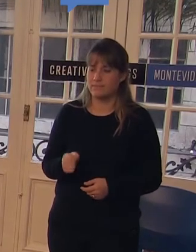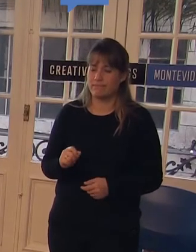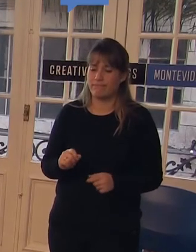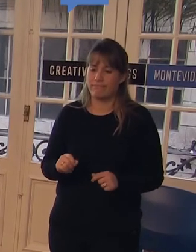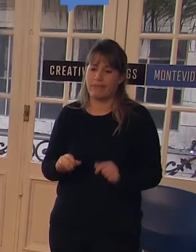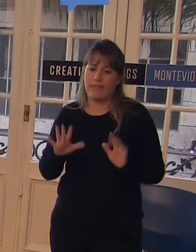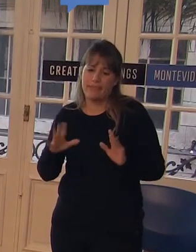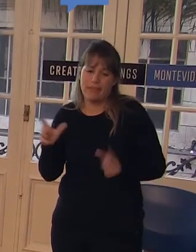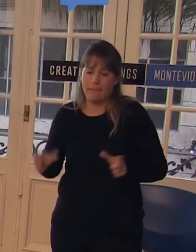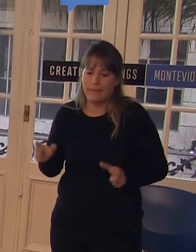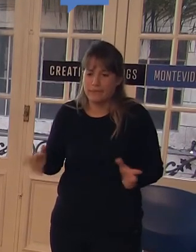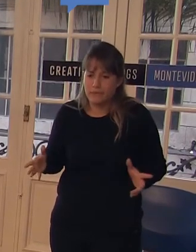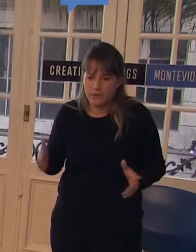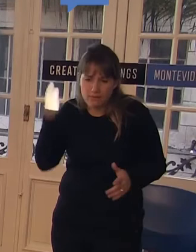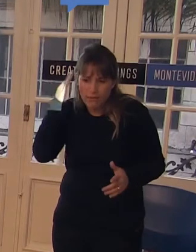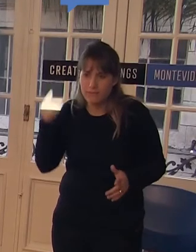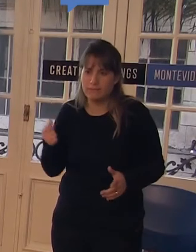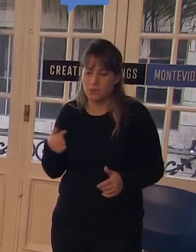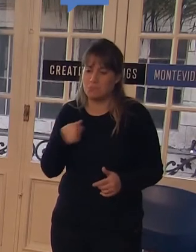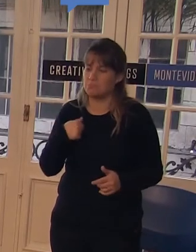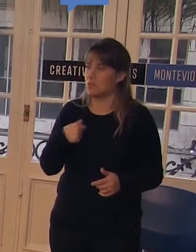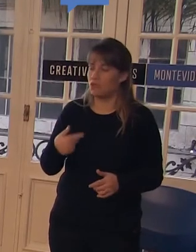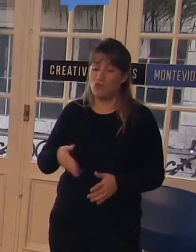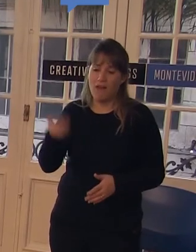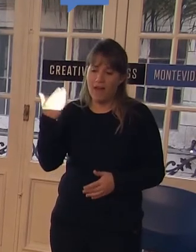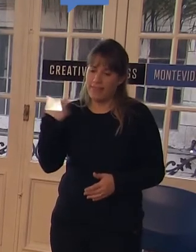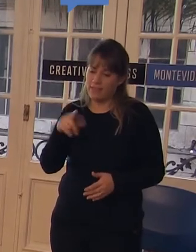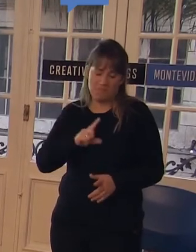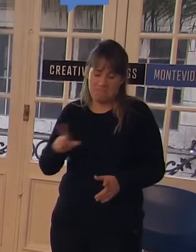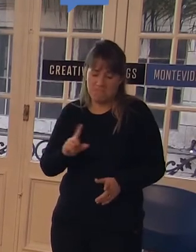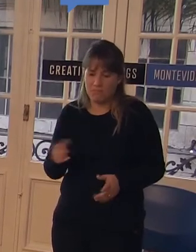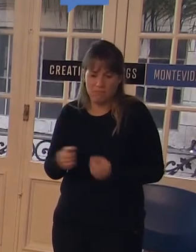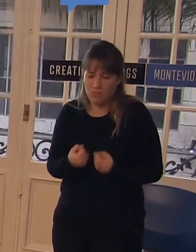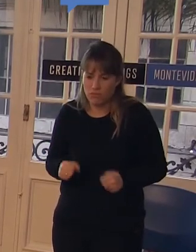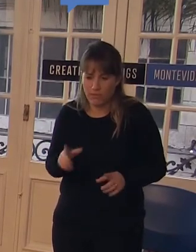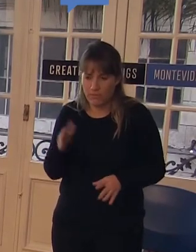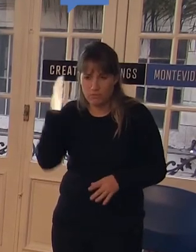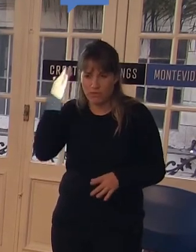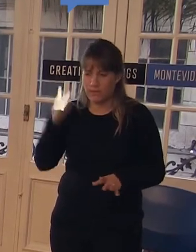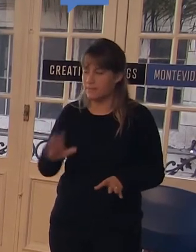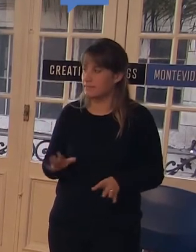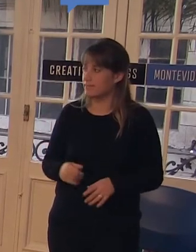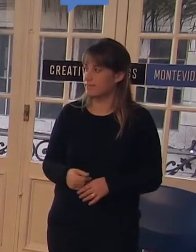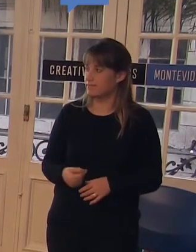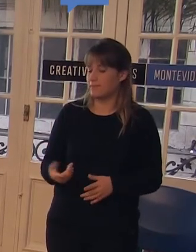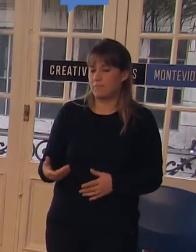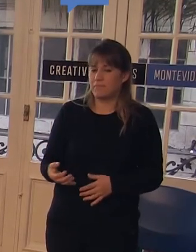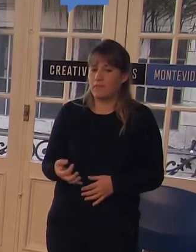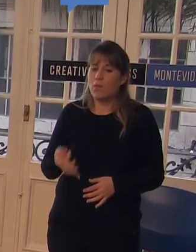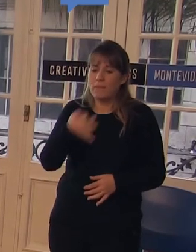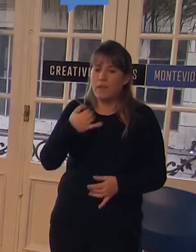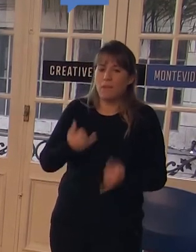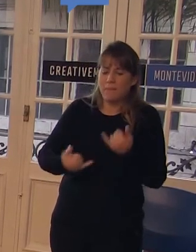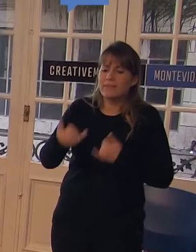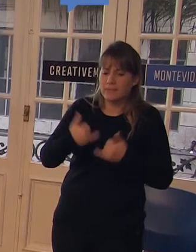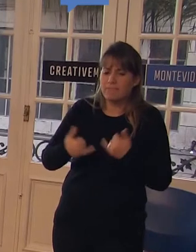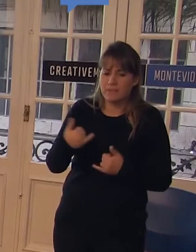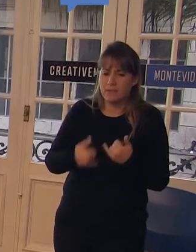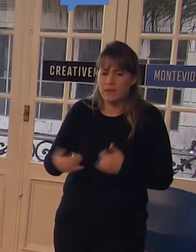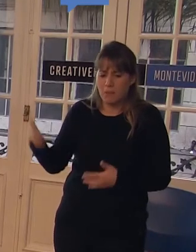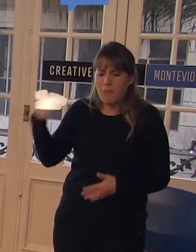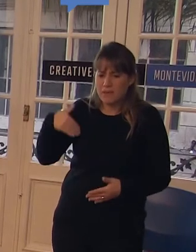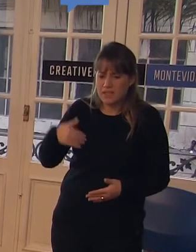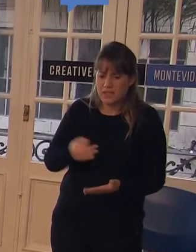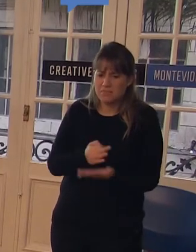perfecto. Yo tampoco sabía, chicos. Ni idea. Pero bueno, me dijeron, no, dale, vos vení. Te explicamos, te vamos